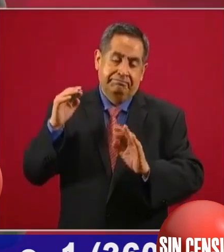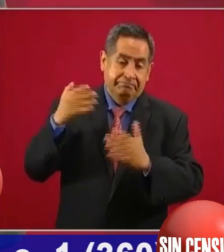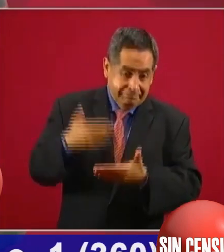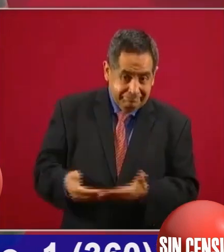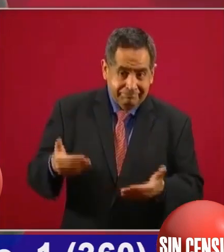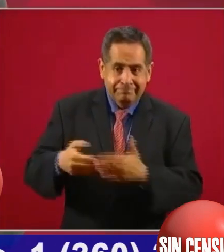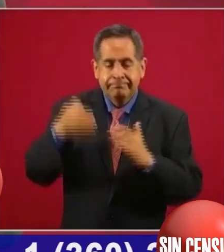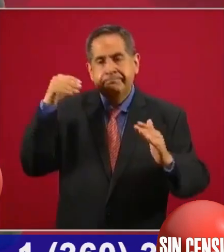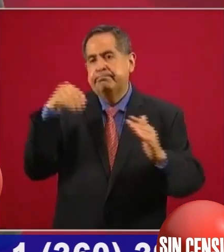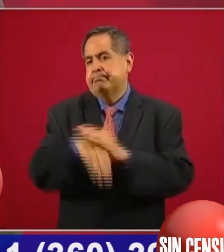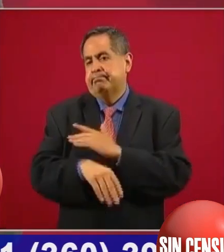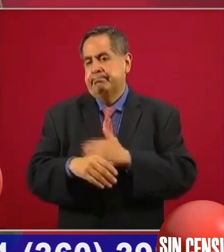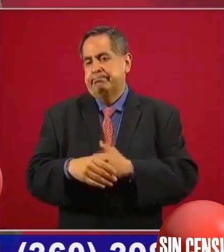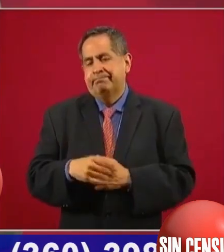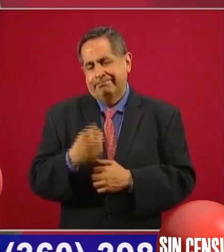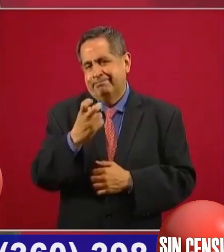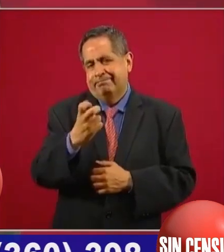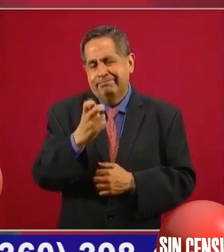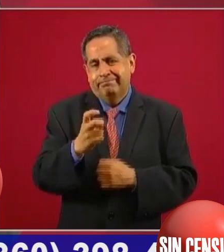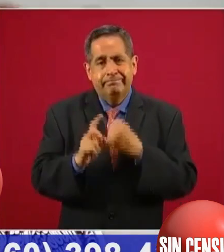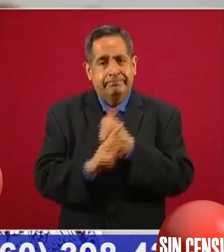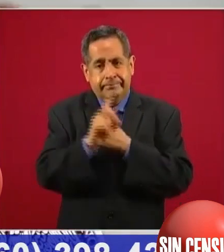precisamente por la crisis